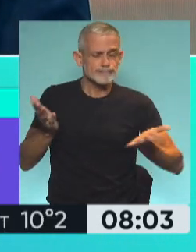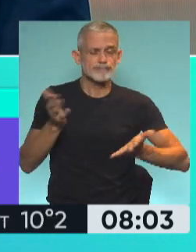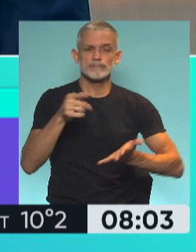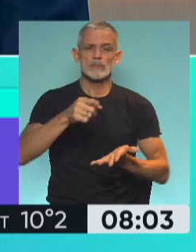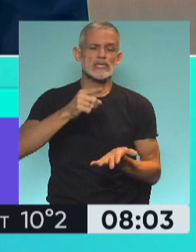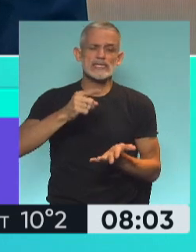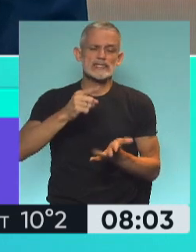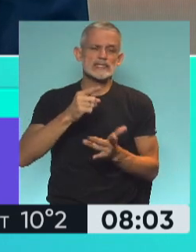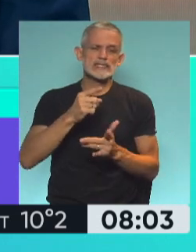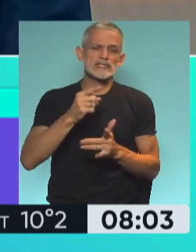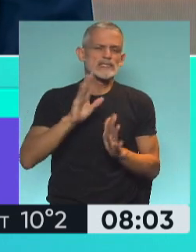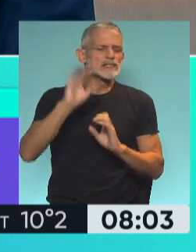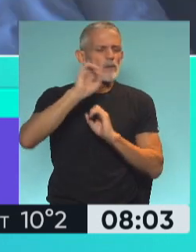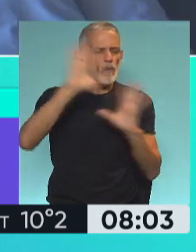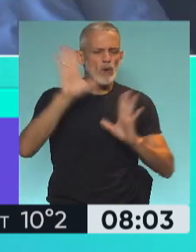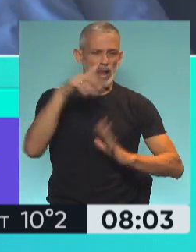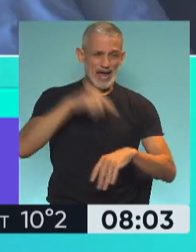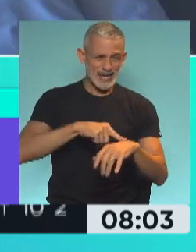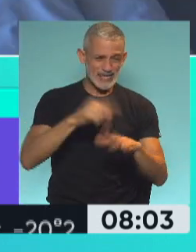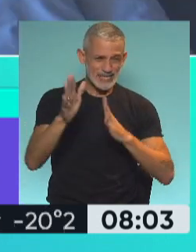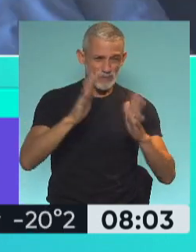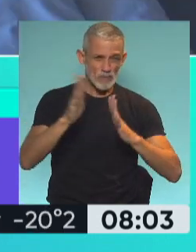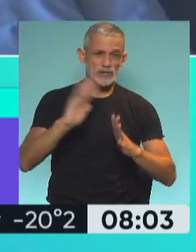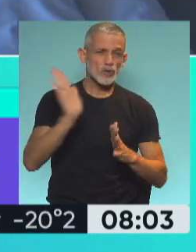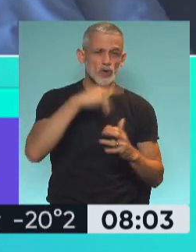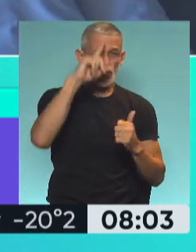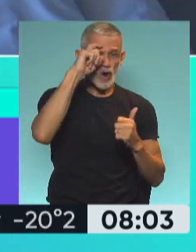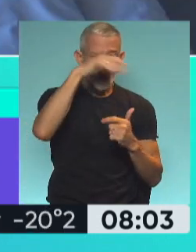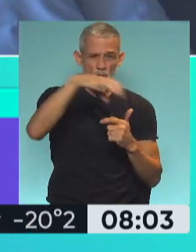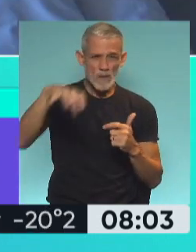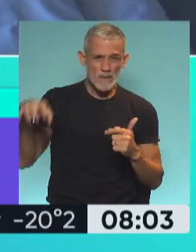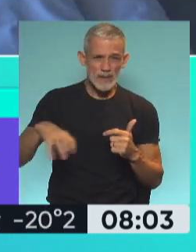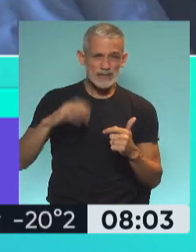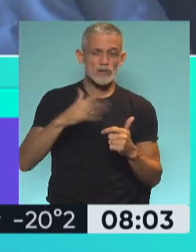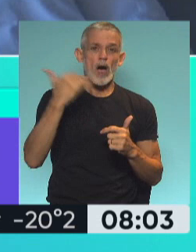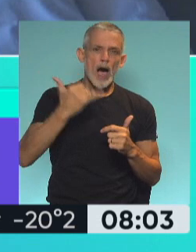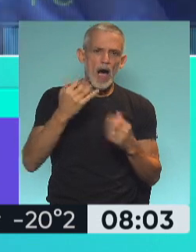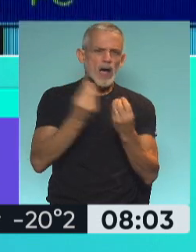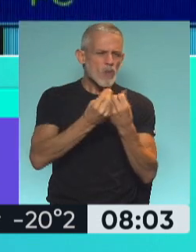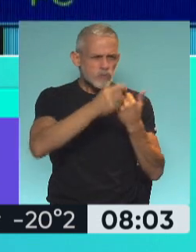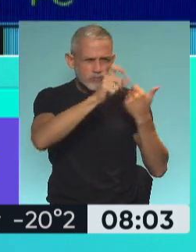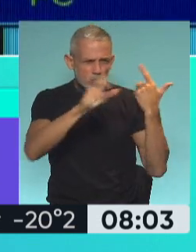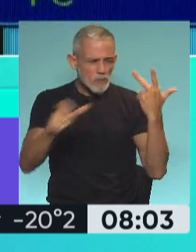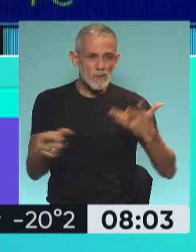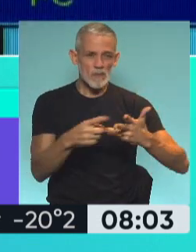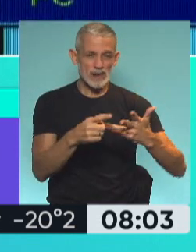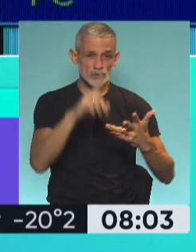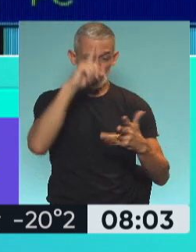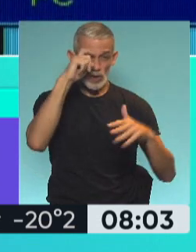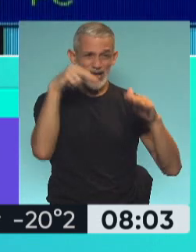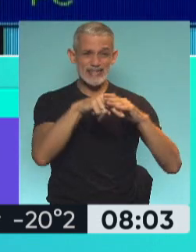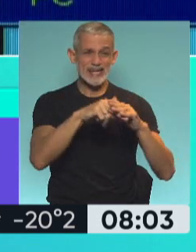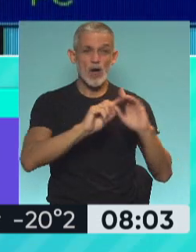desde la perspectiva muy clara que en este momento en todas las instituciones hay un montón de pacientes que están internados